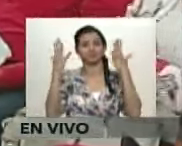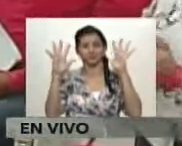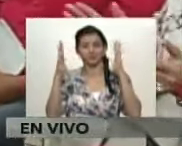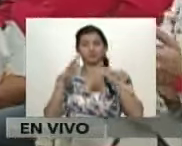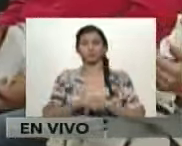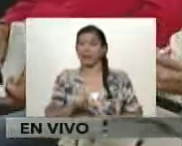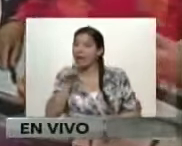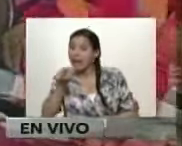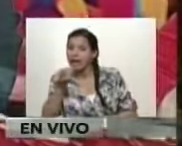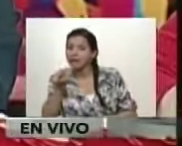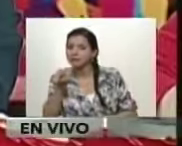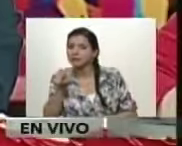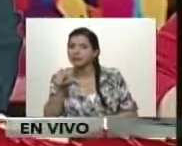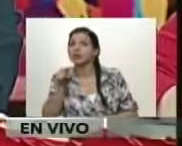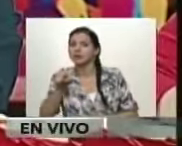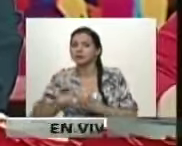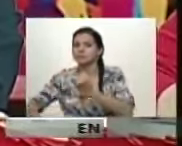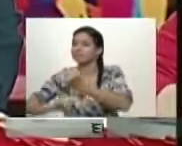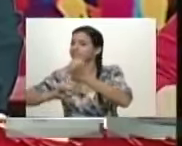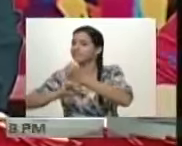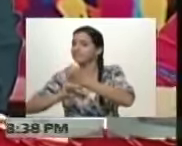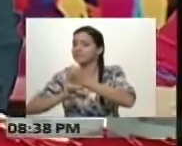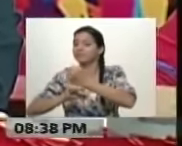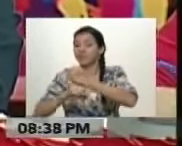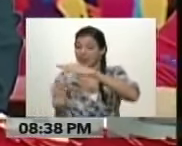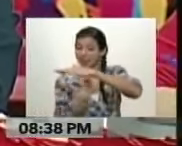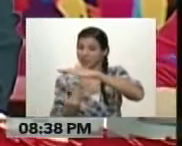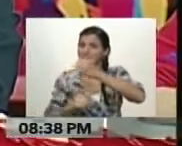Y allí a fortalecer el partido en la base.